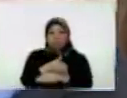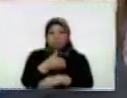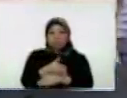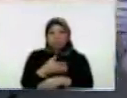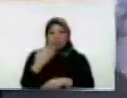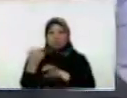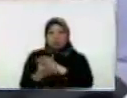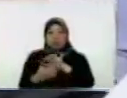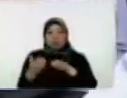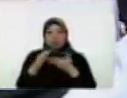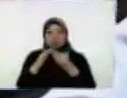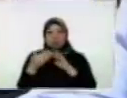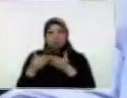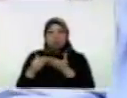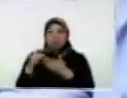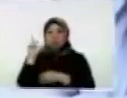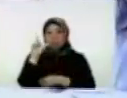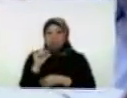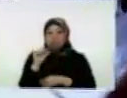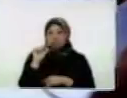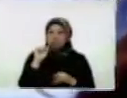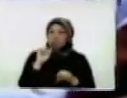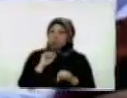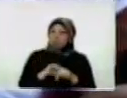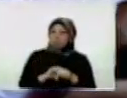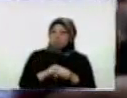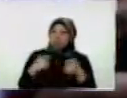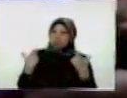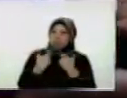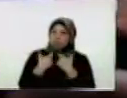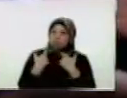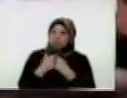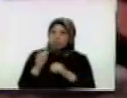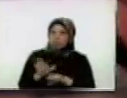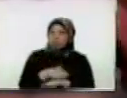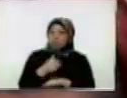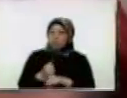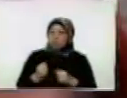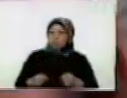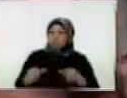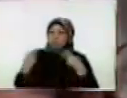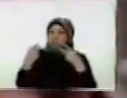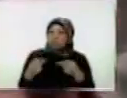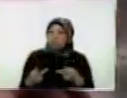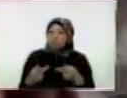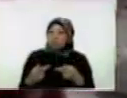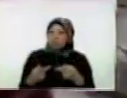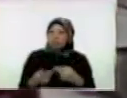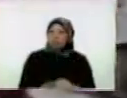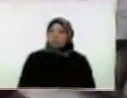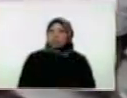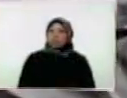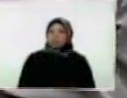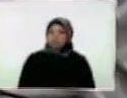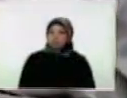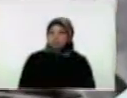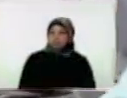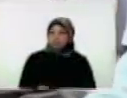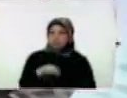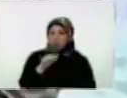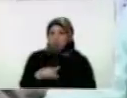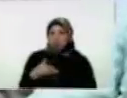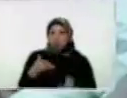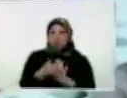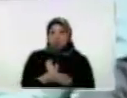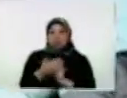probabilidades pueden ser pocas, porque en algún momento iba a haber choque de principios y valores, seguramente. Los que estamos aquí hoy, compañeros,